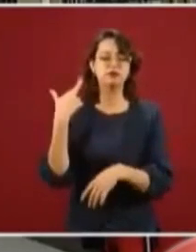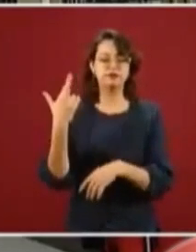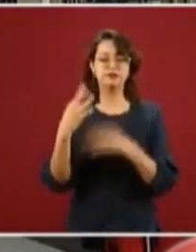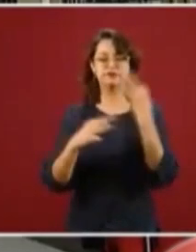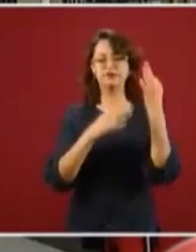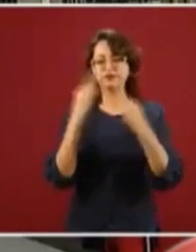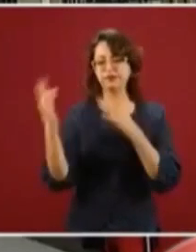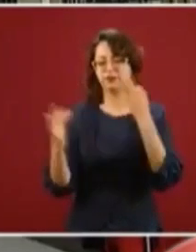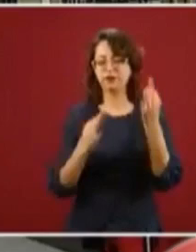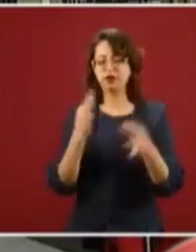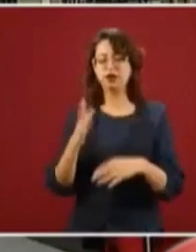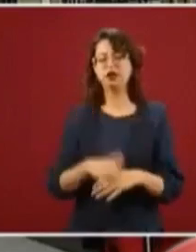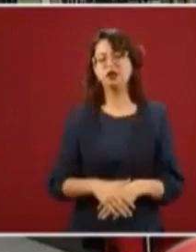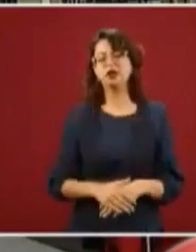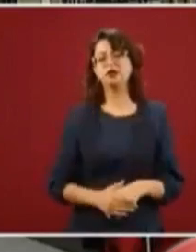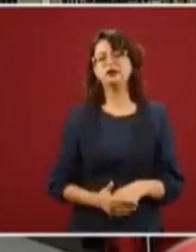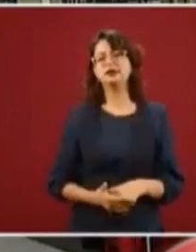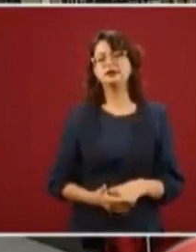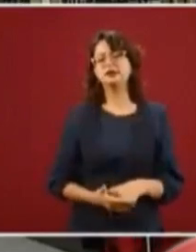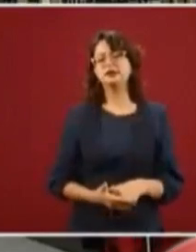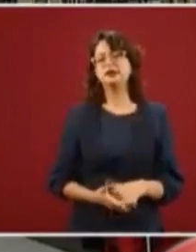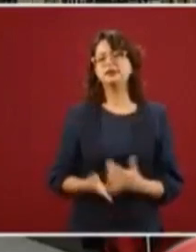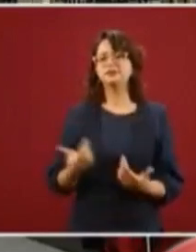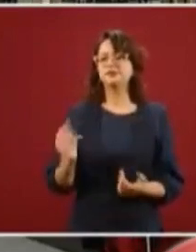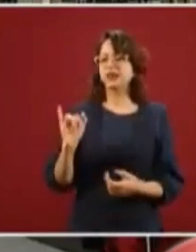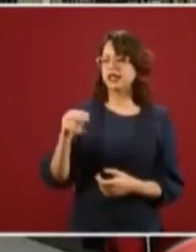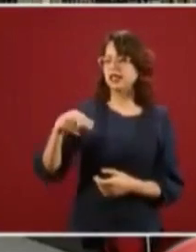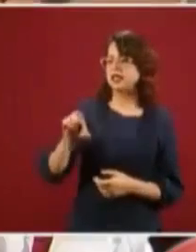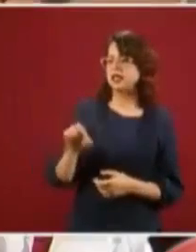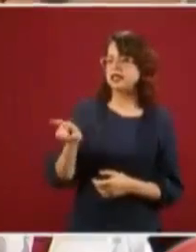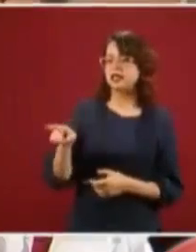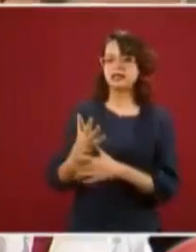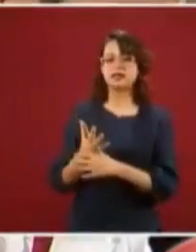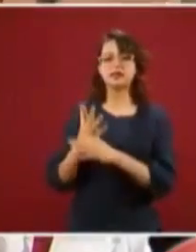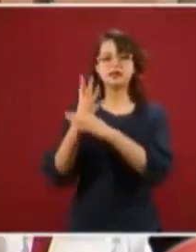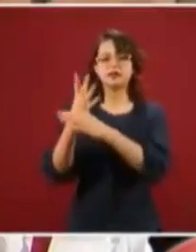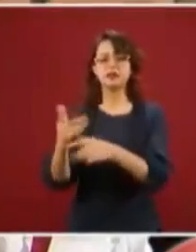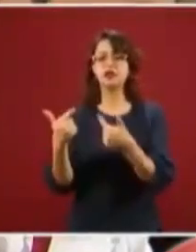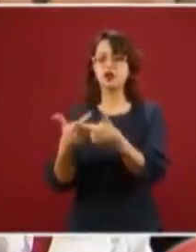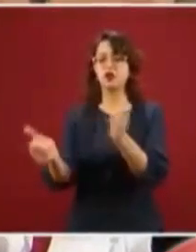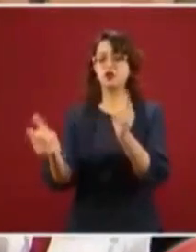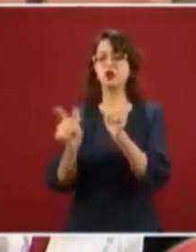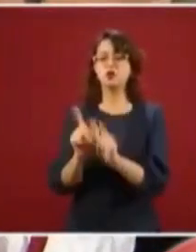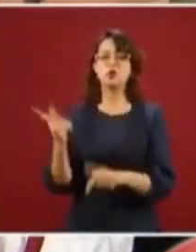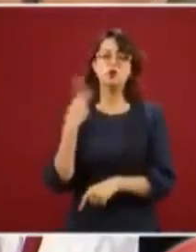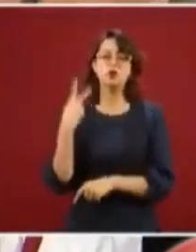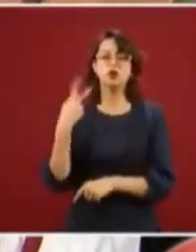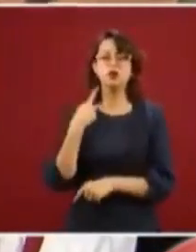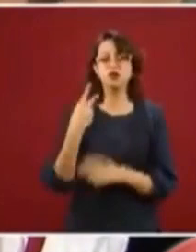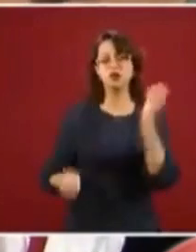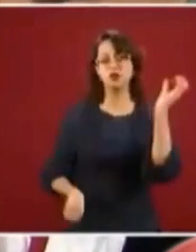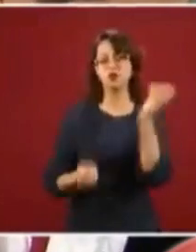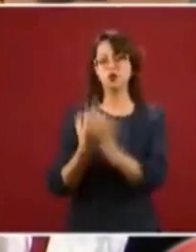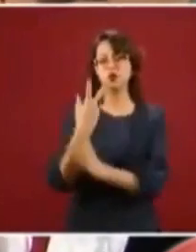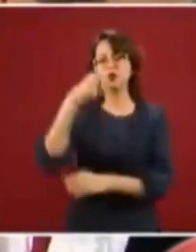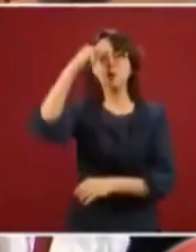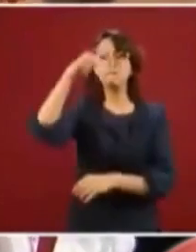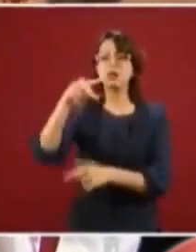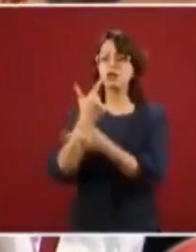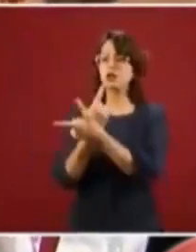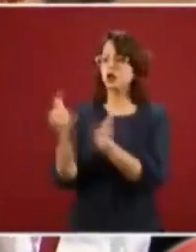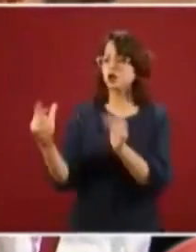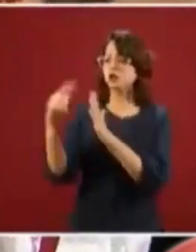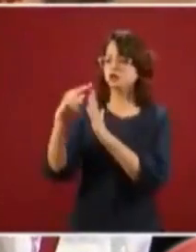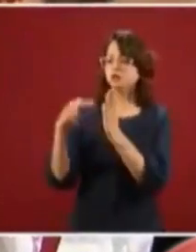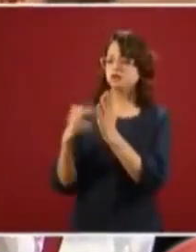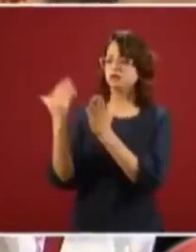por el INE en el sentido de que México Libre cumplió con los requisitos para constituirse como partido político, lo cual causa